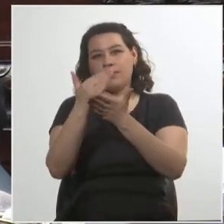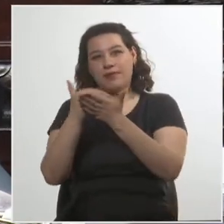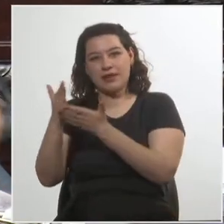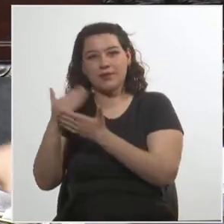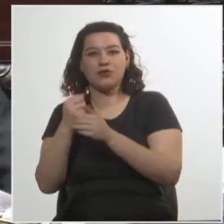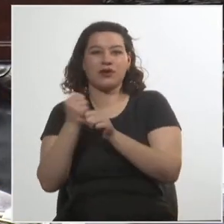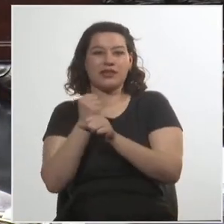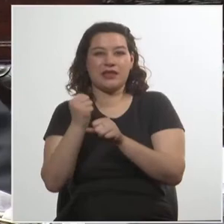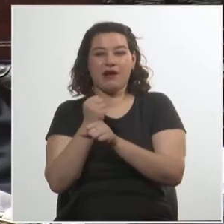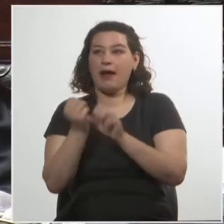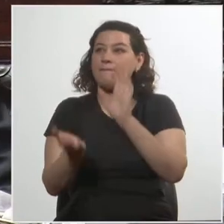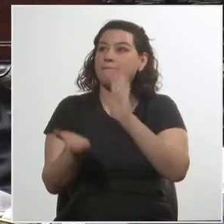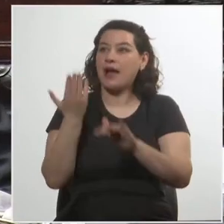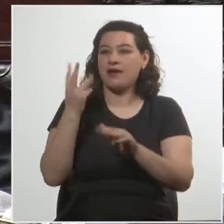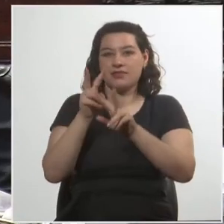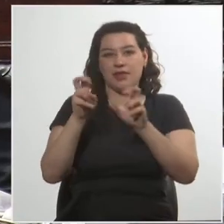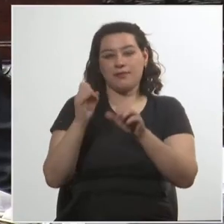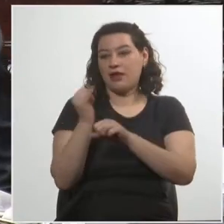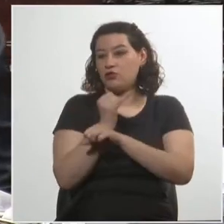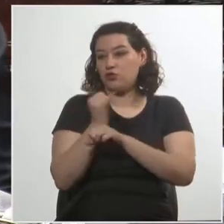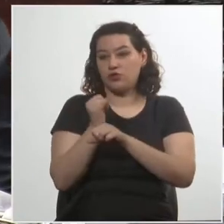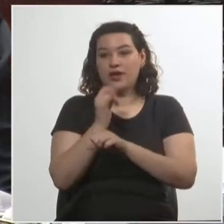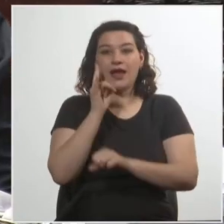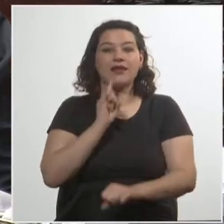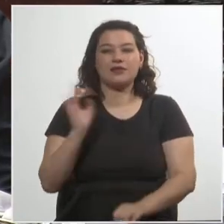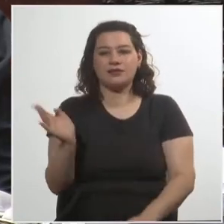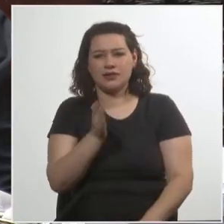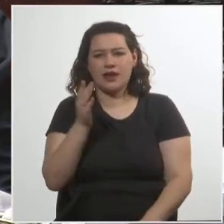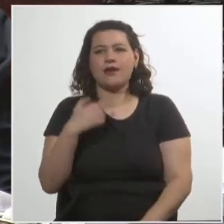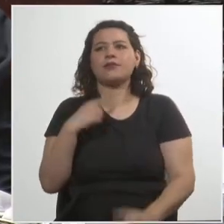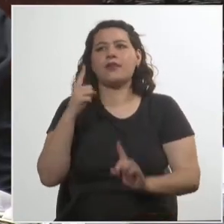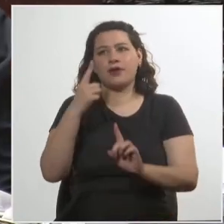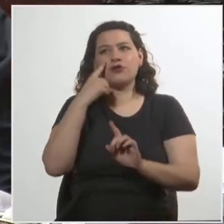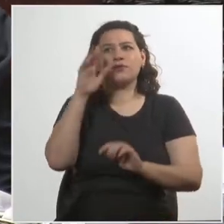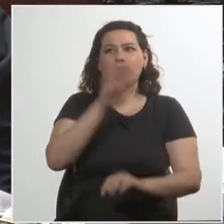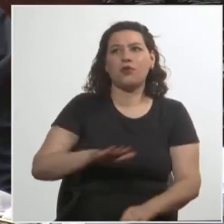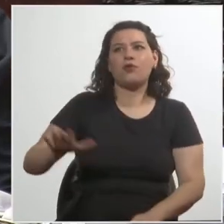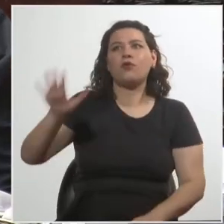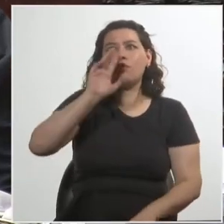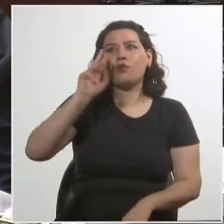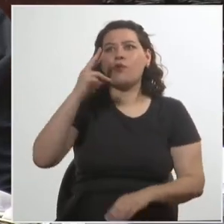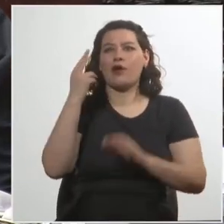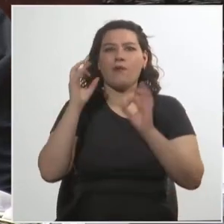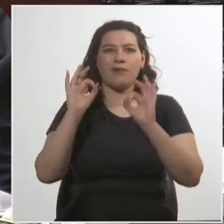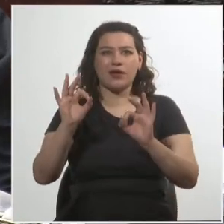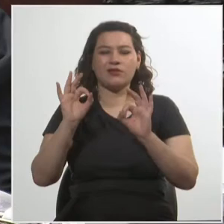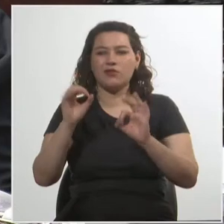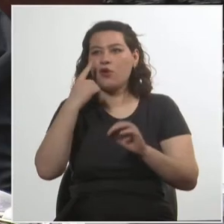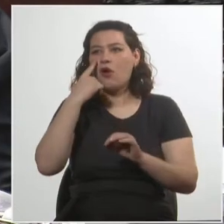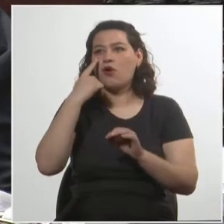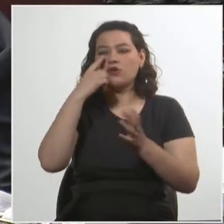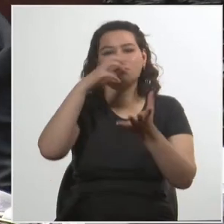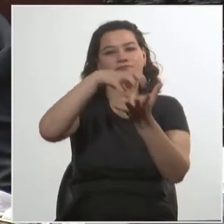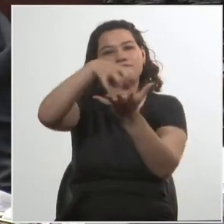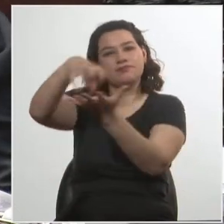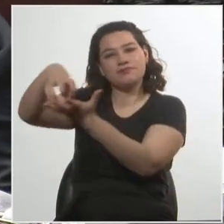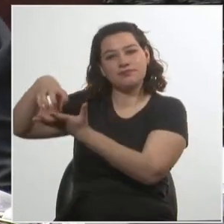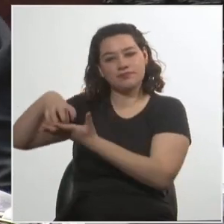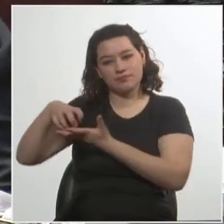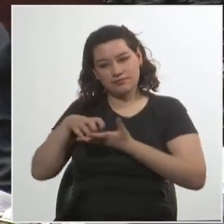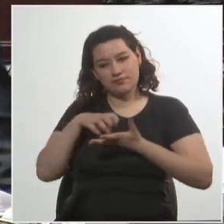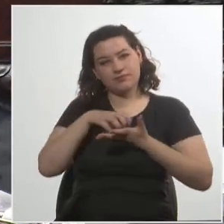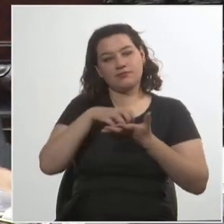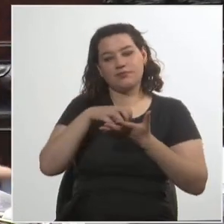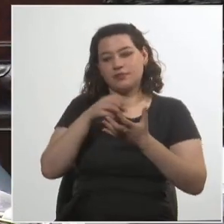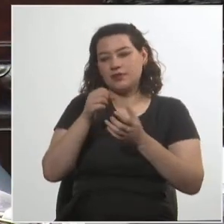lechera tradicional fundamentalmente y conocemos todo el país también aquellas cuencas incipientes o promovidas